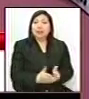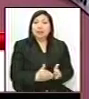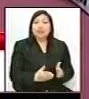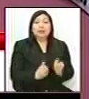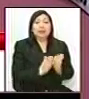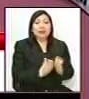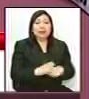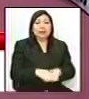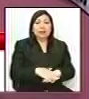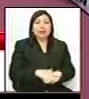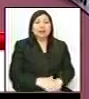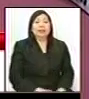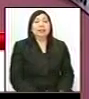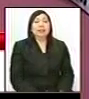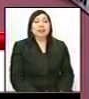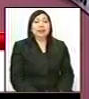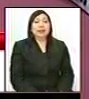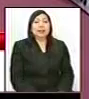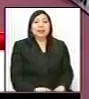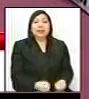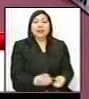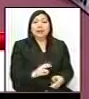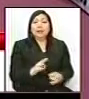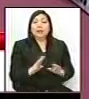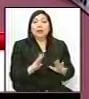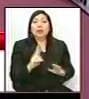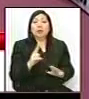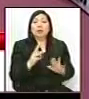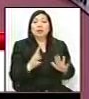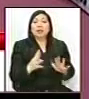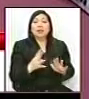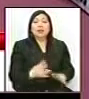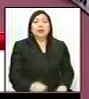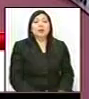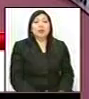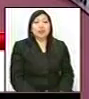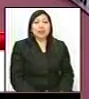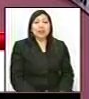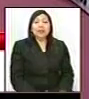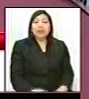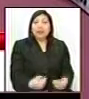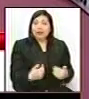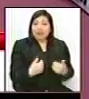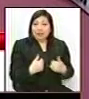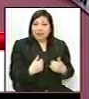infraestructura, etc. Para el 2019 tenemos